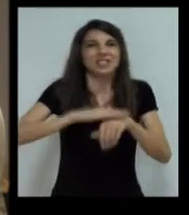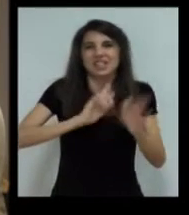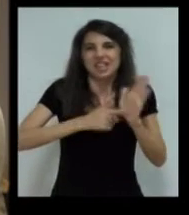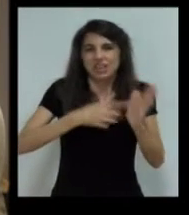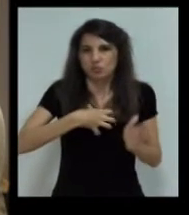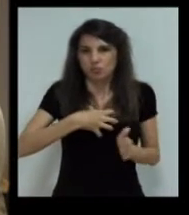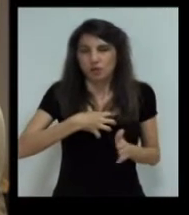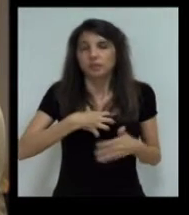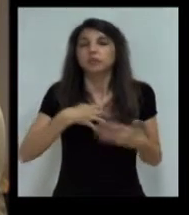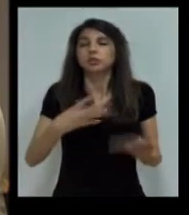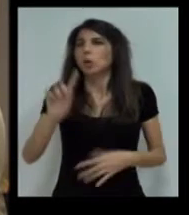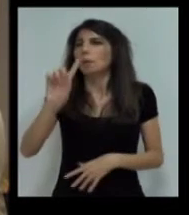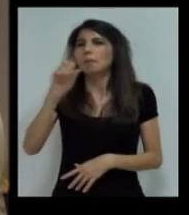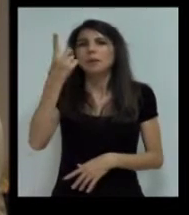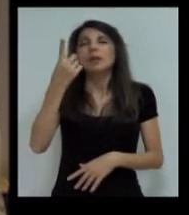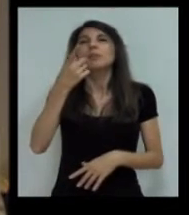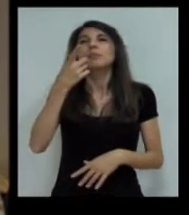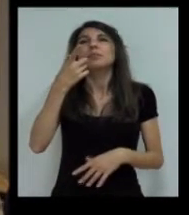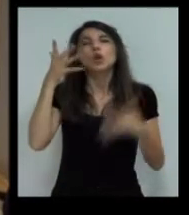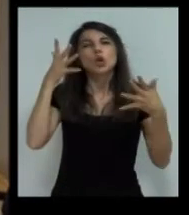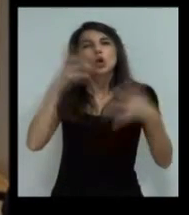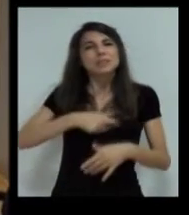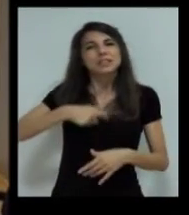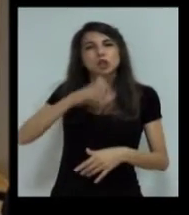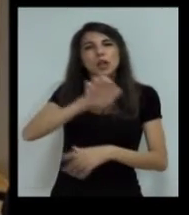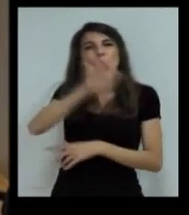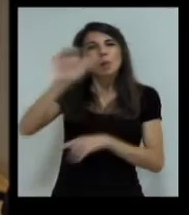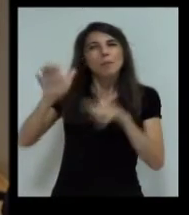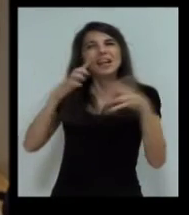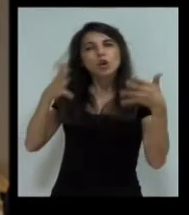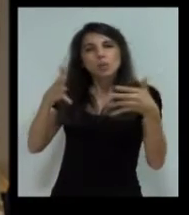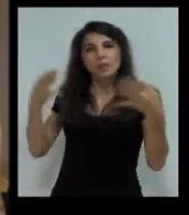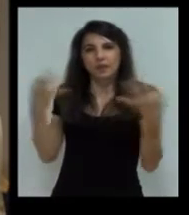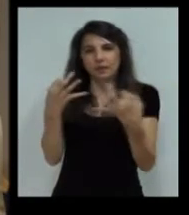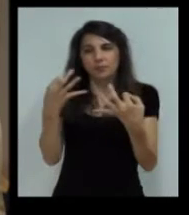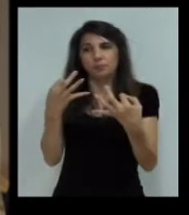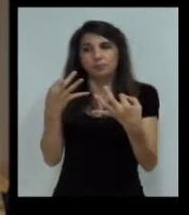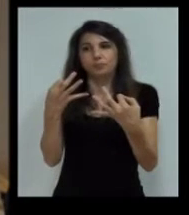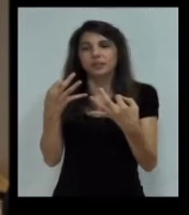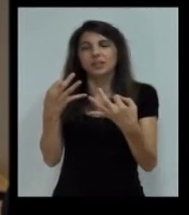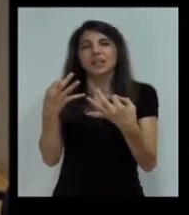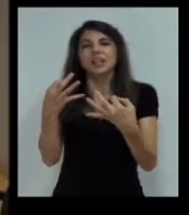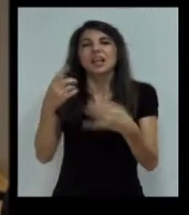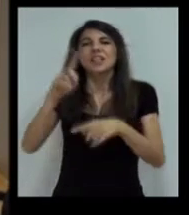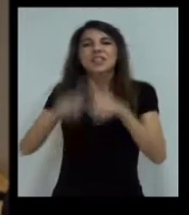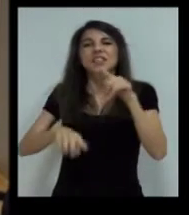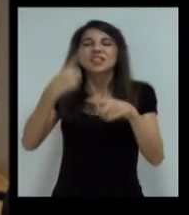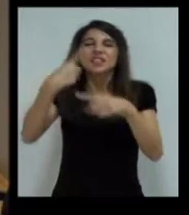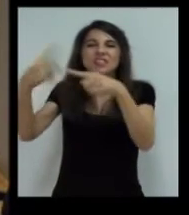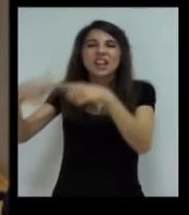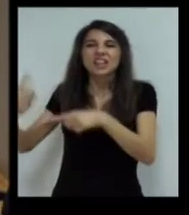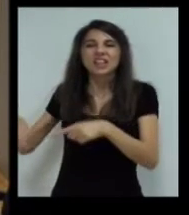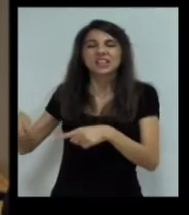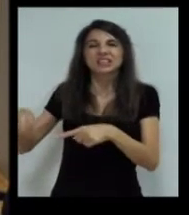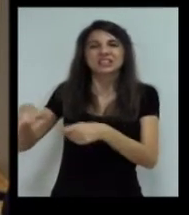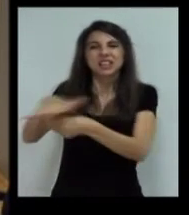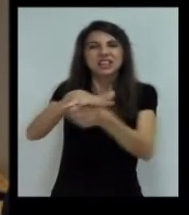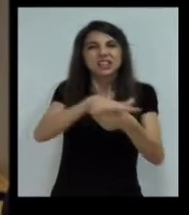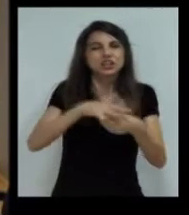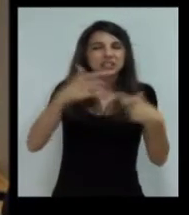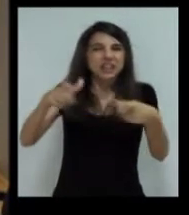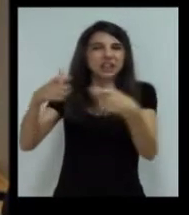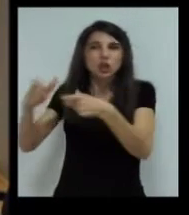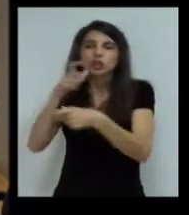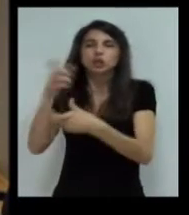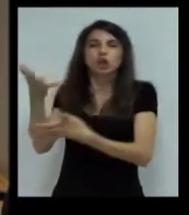funciona realmente y lo que recomienda la Comisión Europea, yo creo que muy acertadamente, es que las partes colaboren y consensúen y adopten soluciones